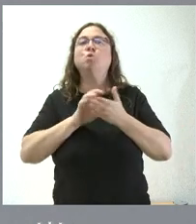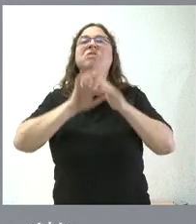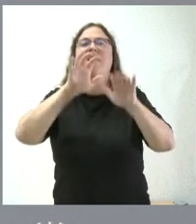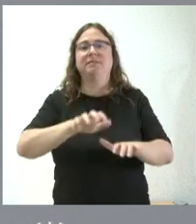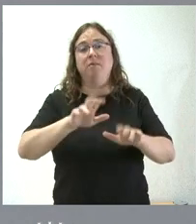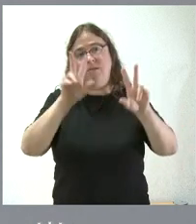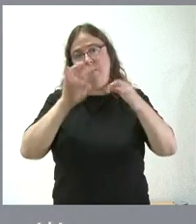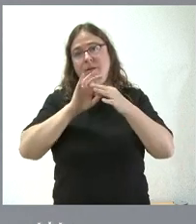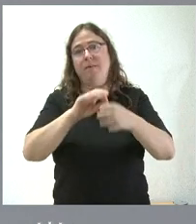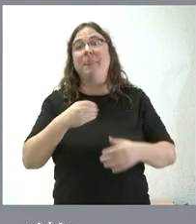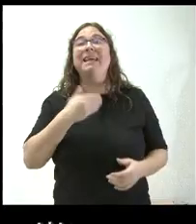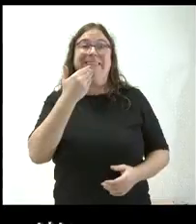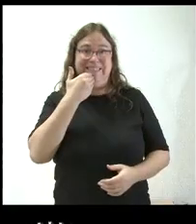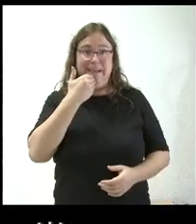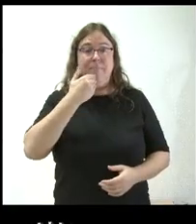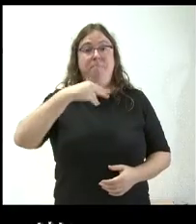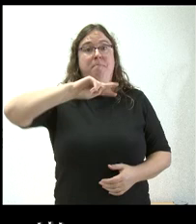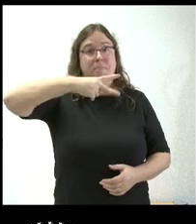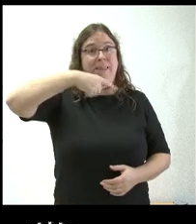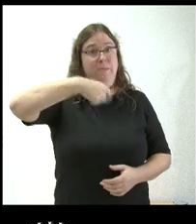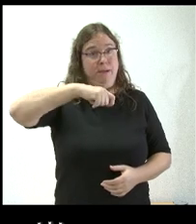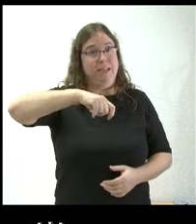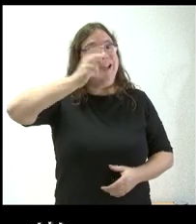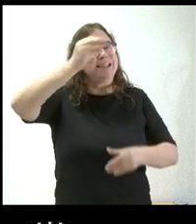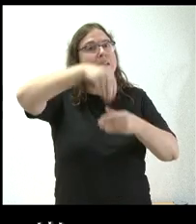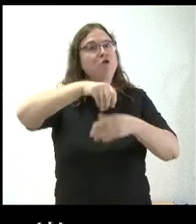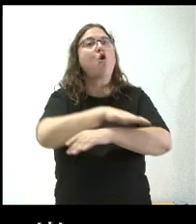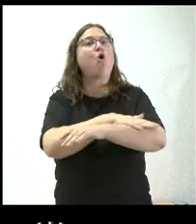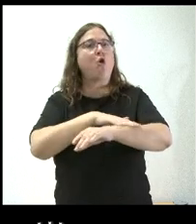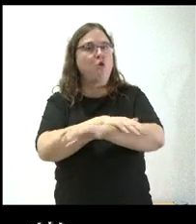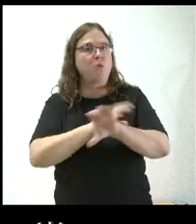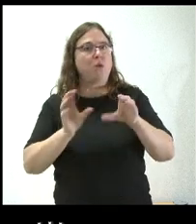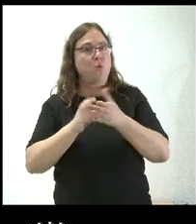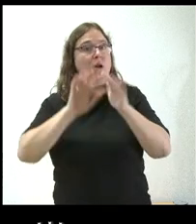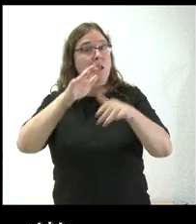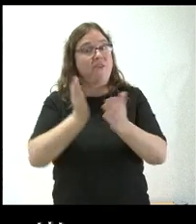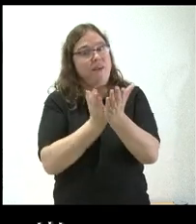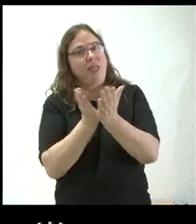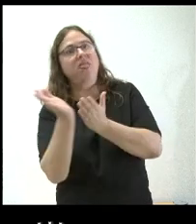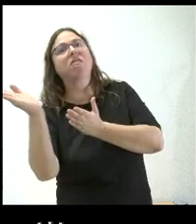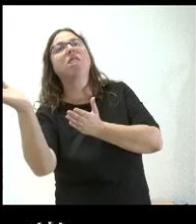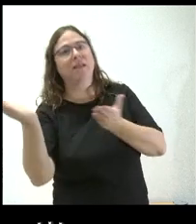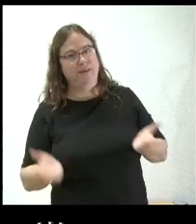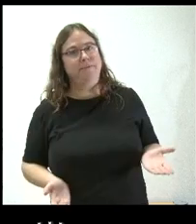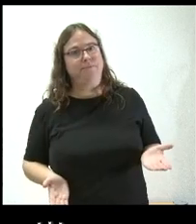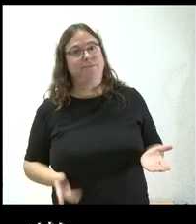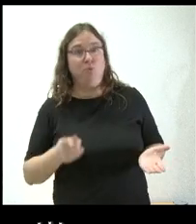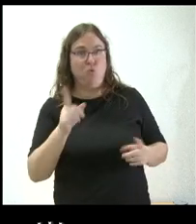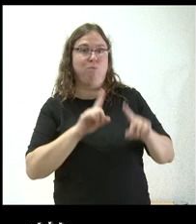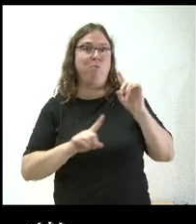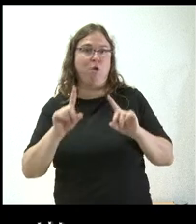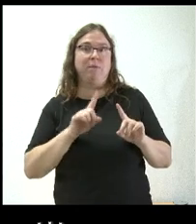León sobre este asunto ya pero si el vicepresidente que forma parte del gobierno de la junta de Castilla y león va por otro lado A lo mejor tienen ustedes un problema